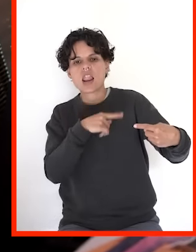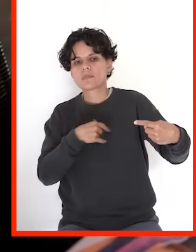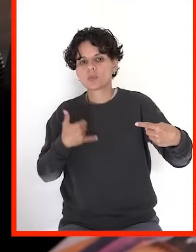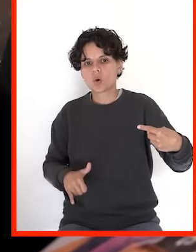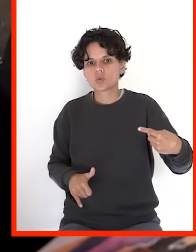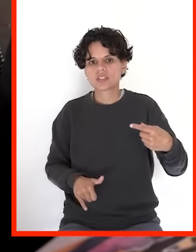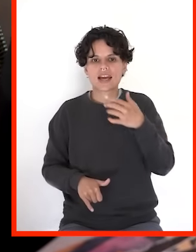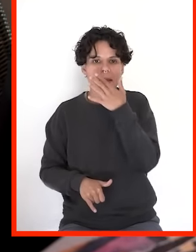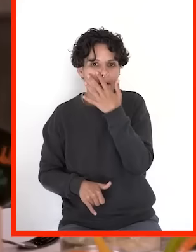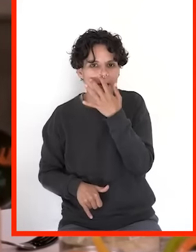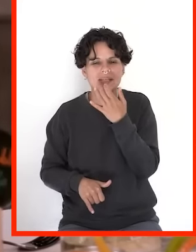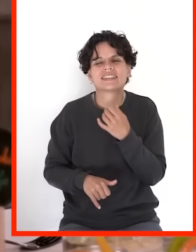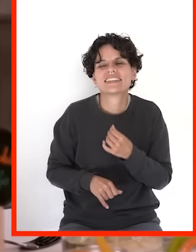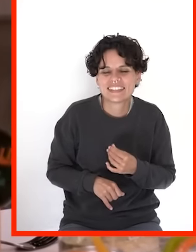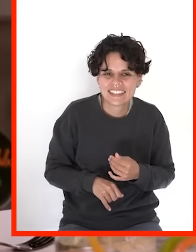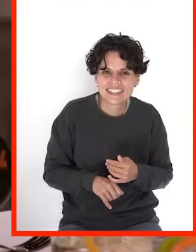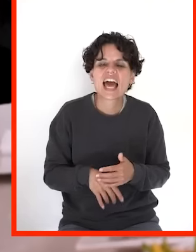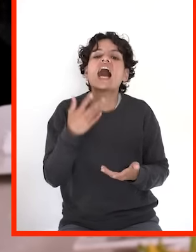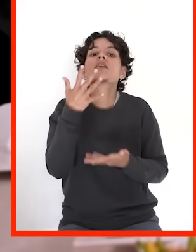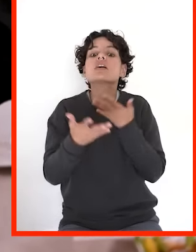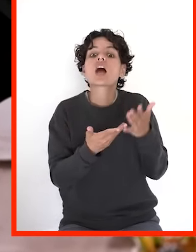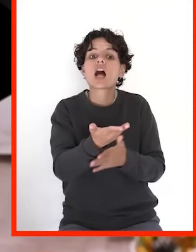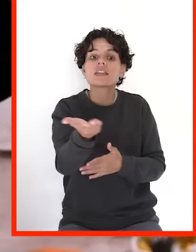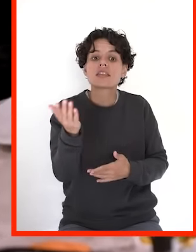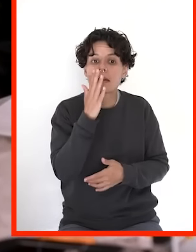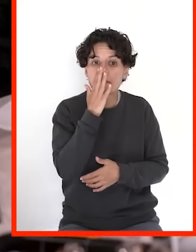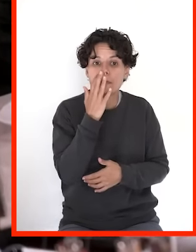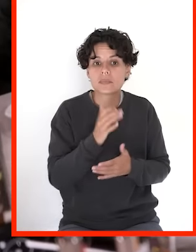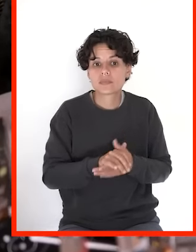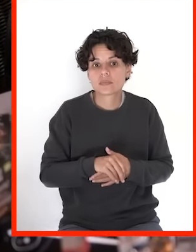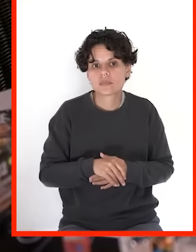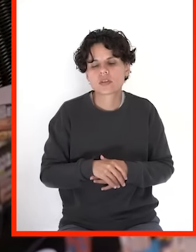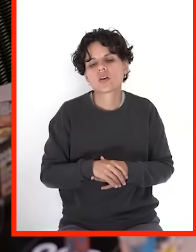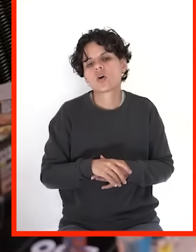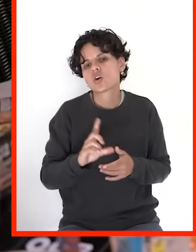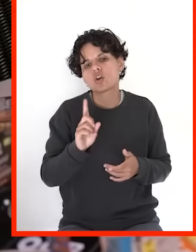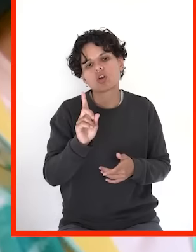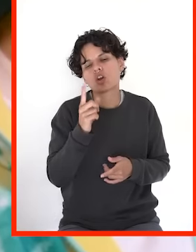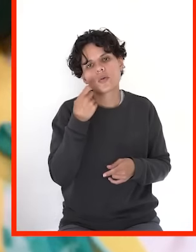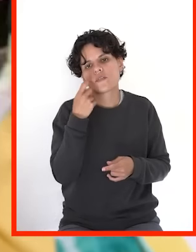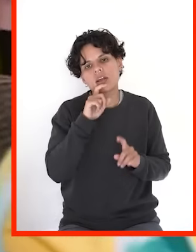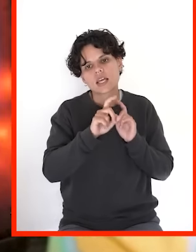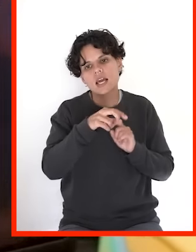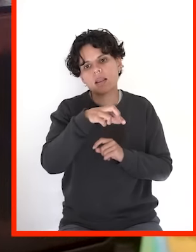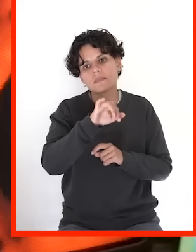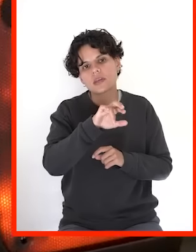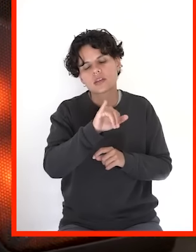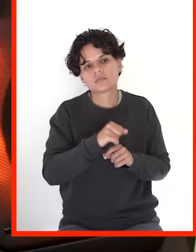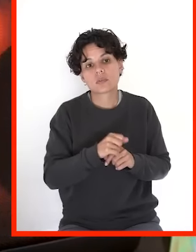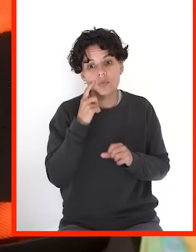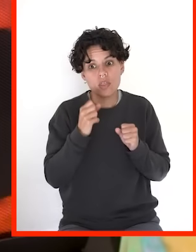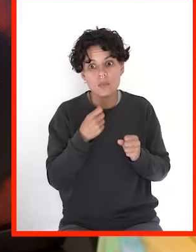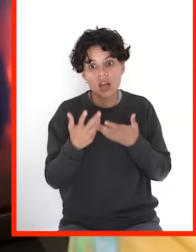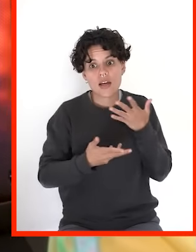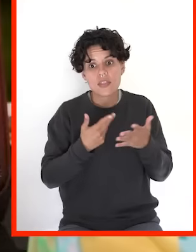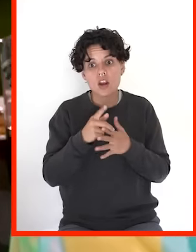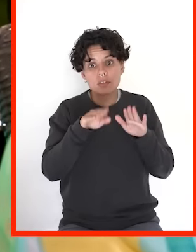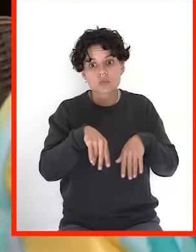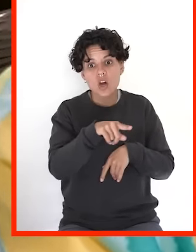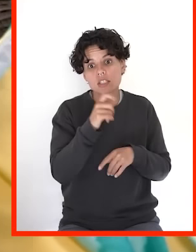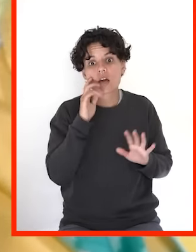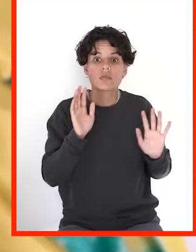¿Para qué? Canta una huevita, ¿eh? Pero no, la tira era el pirito. No. Ese podríamos cantarlo. Ya. Podríamos cantarlo a capela,